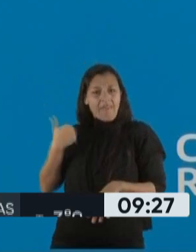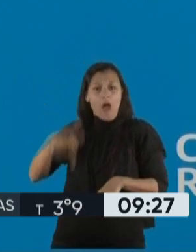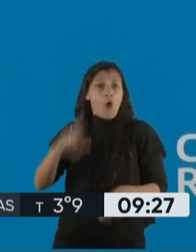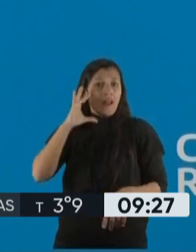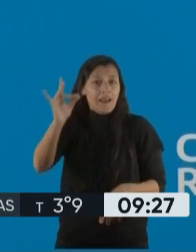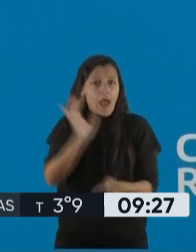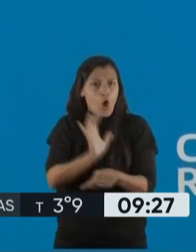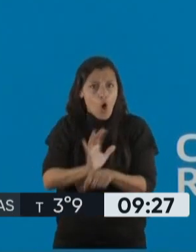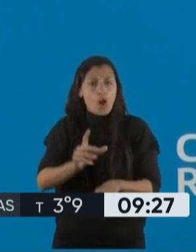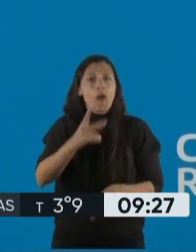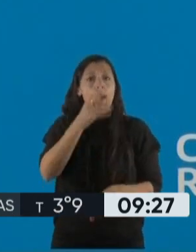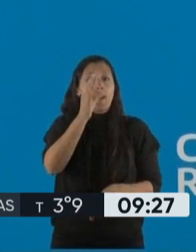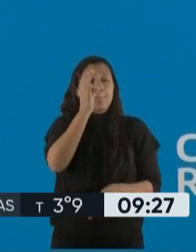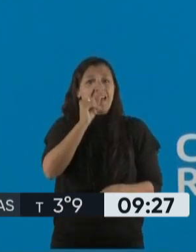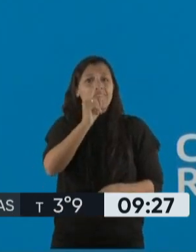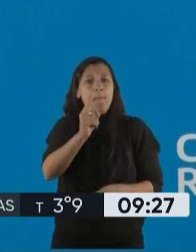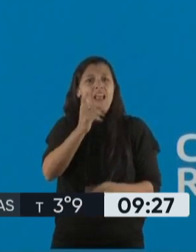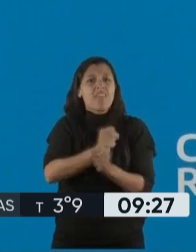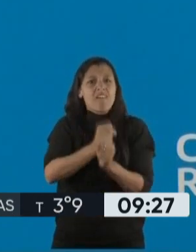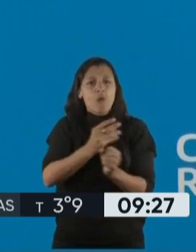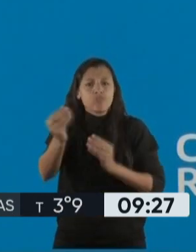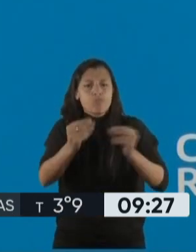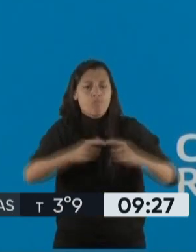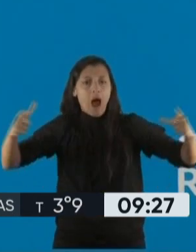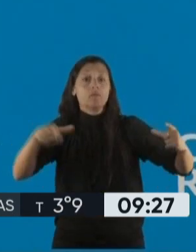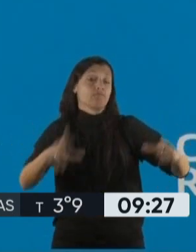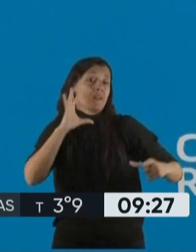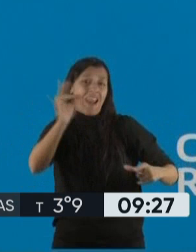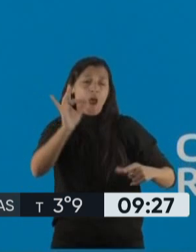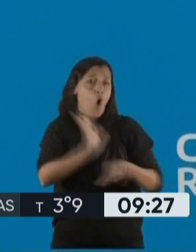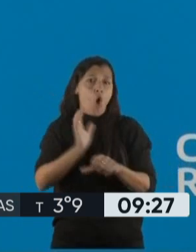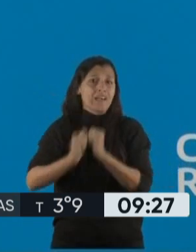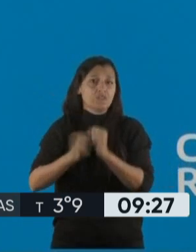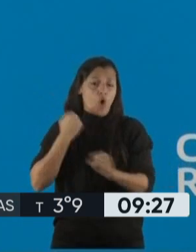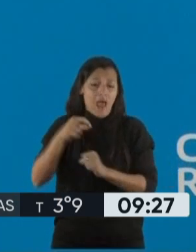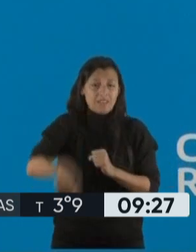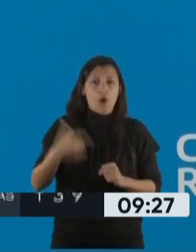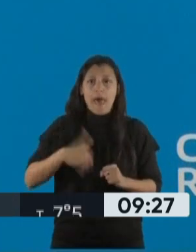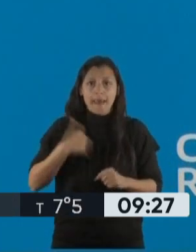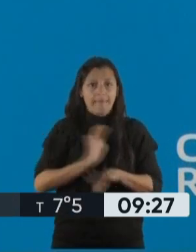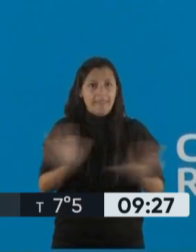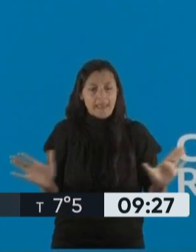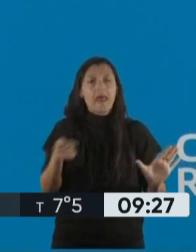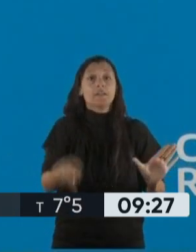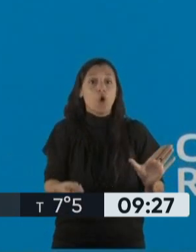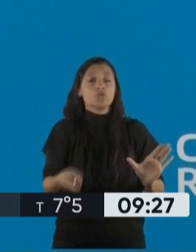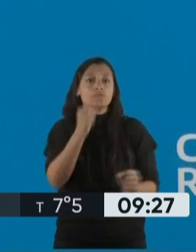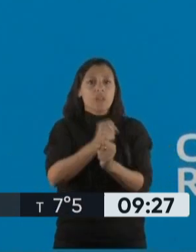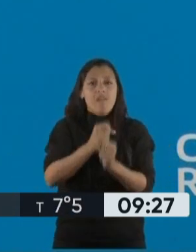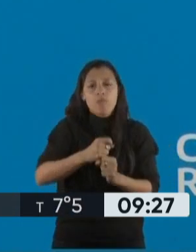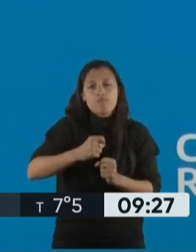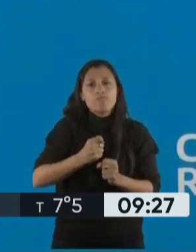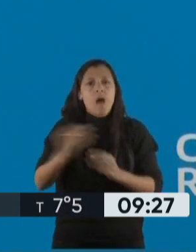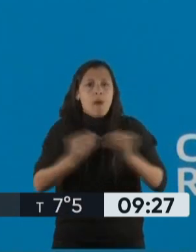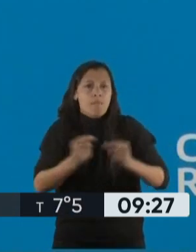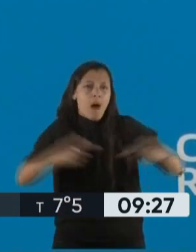récords. Estamos a 20.000 puestos de trabajo en la construcción de llegar a un récord histórico de la Argentina, ¿no?, de la última década. Entonces, esos números